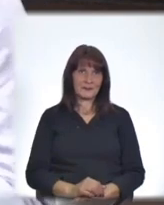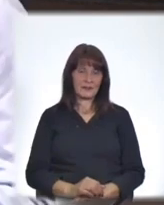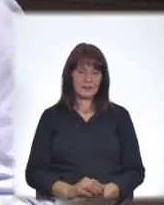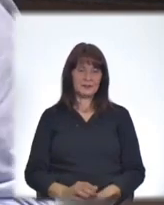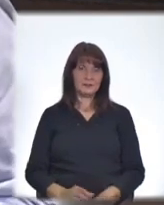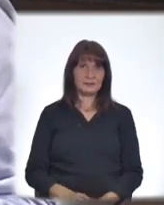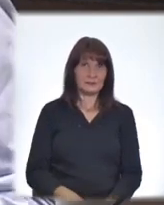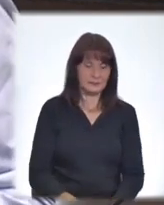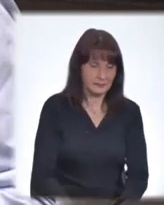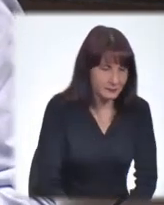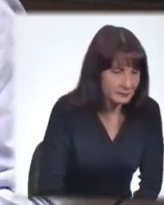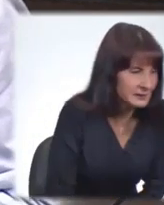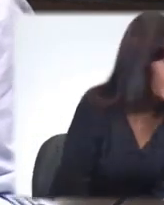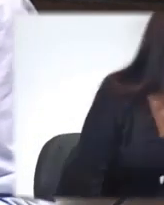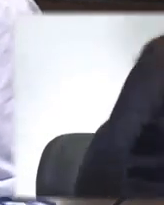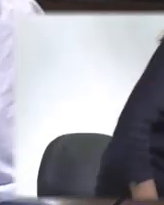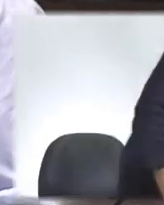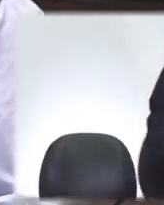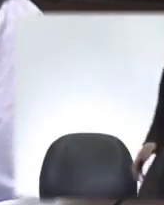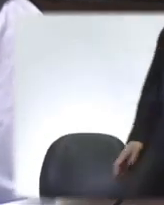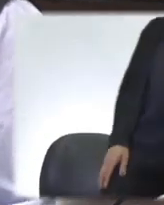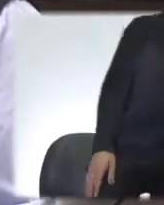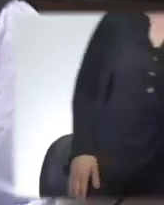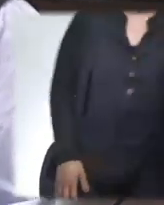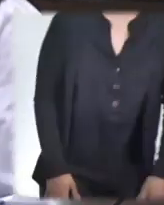Para continuar con esto, señor presidente.